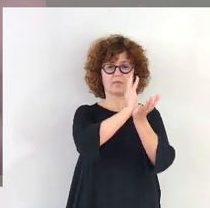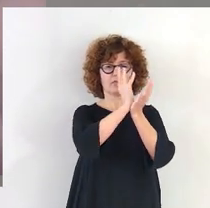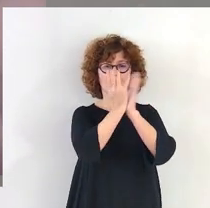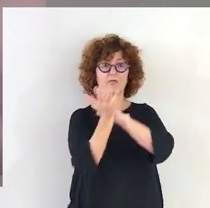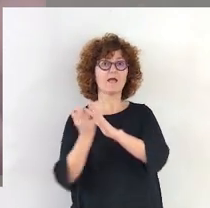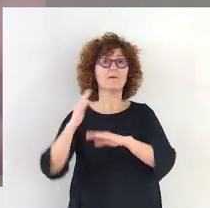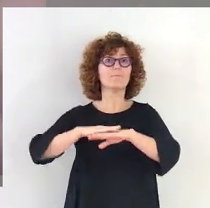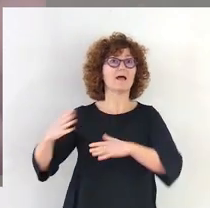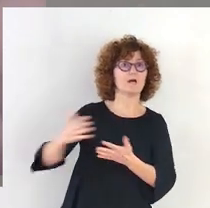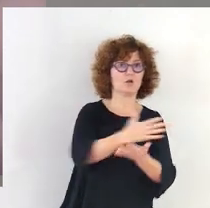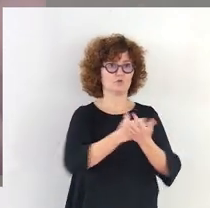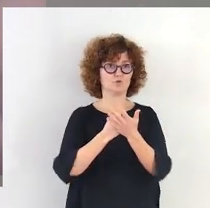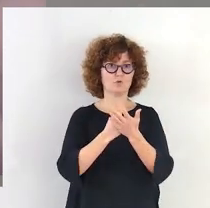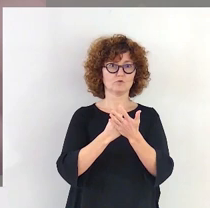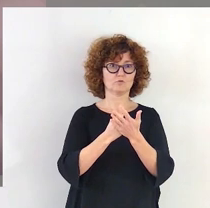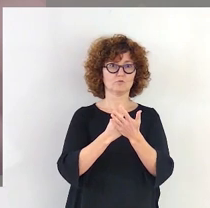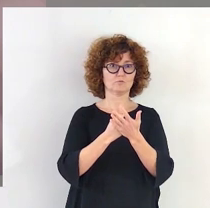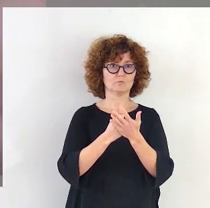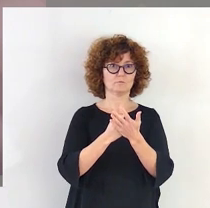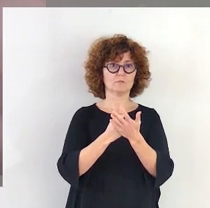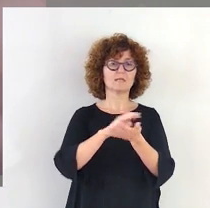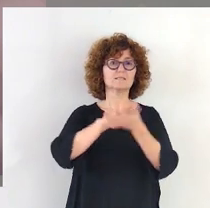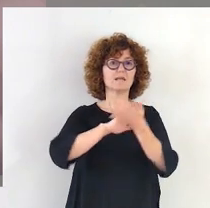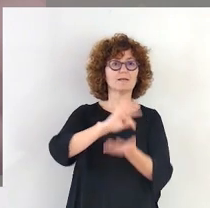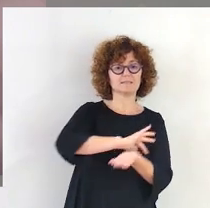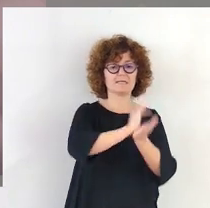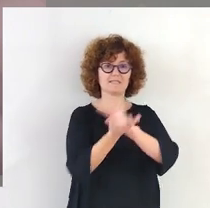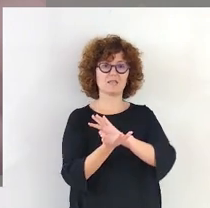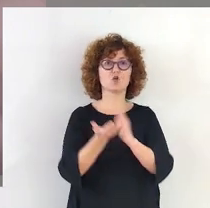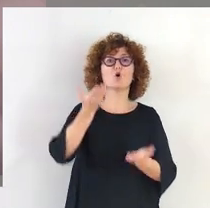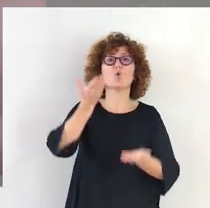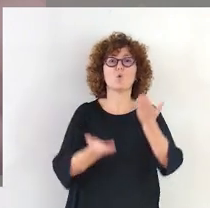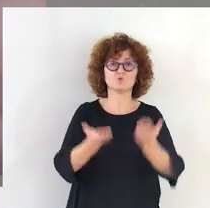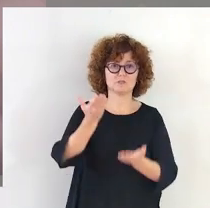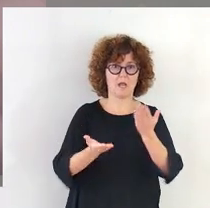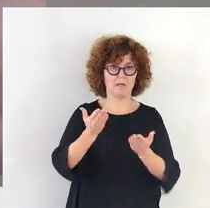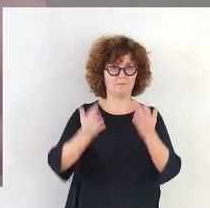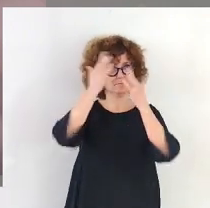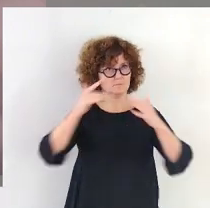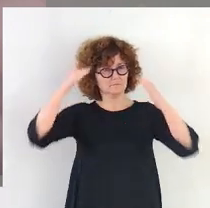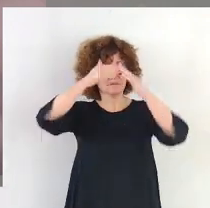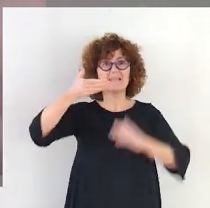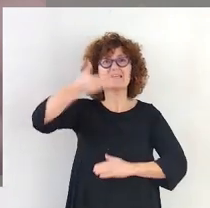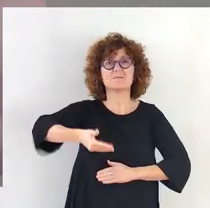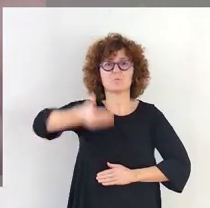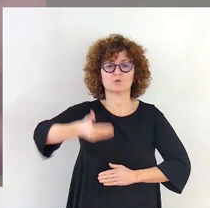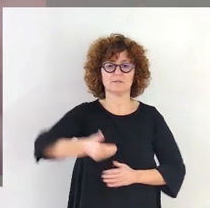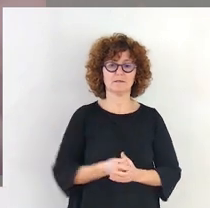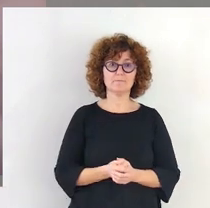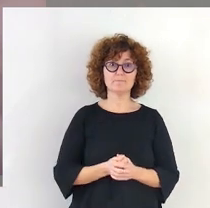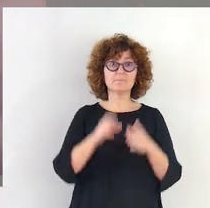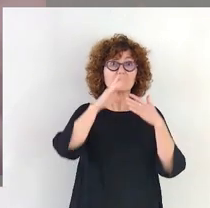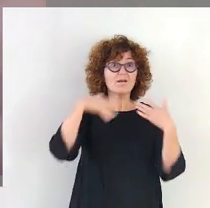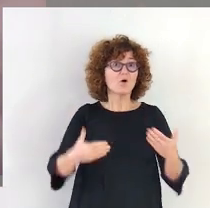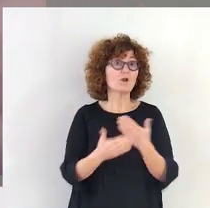eh o sea donde no haya perdedores no esto que se habla de la transición justa que es esa idea tan tan clave eh está de moda en estos